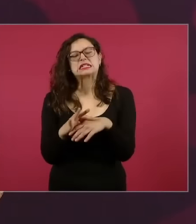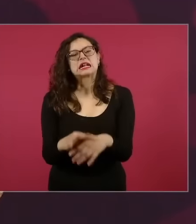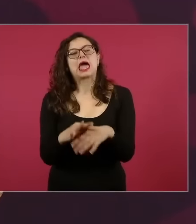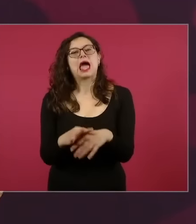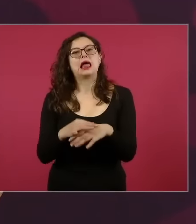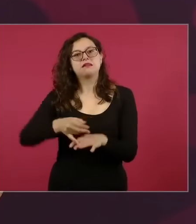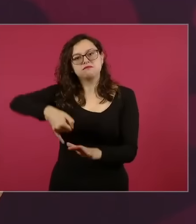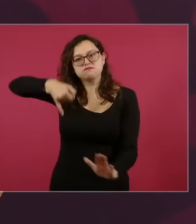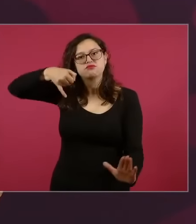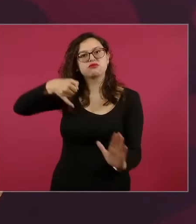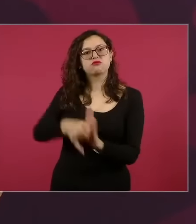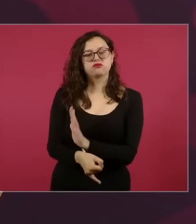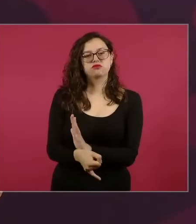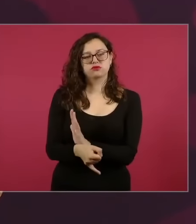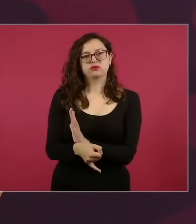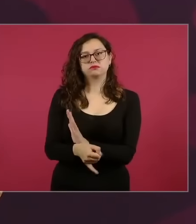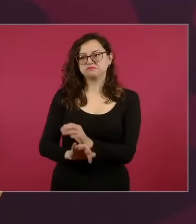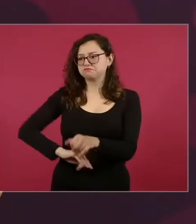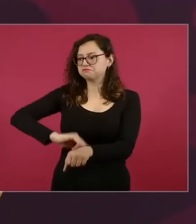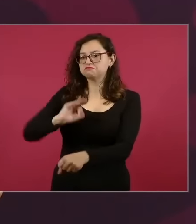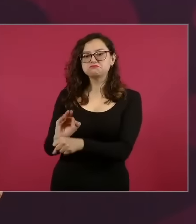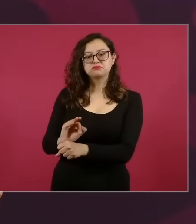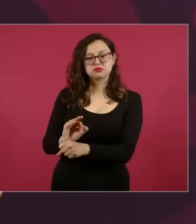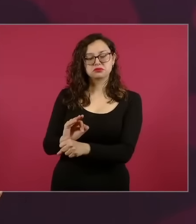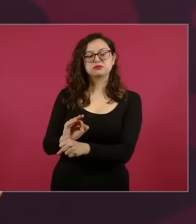de nuestro país.